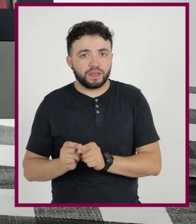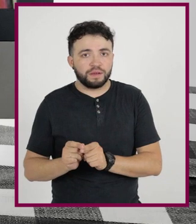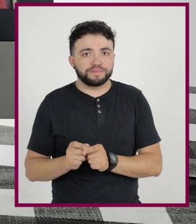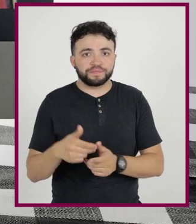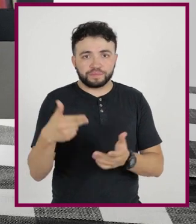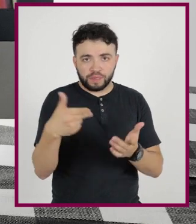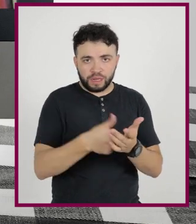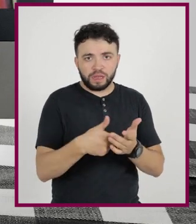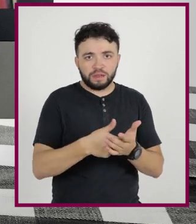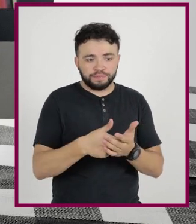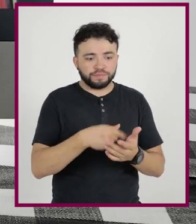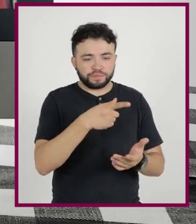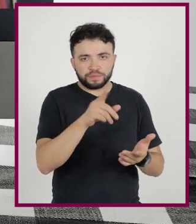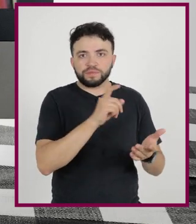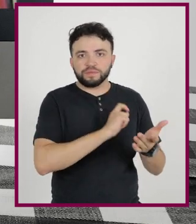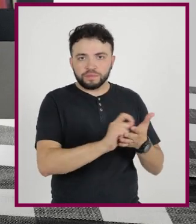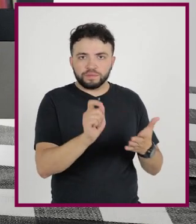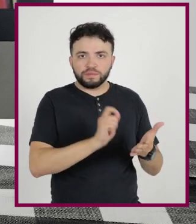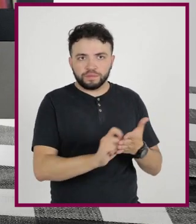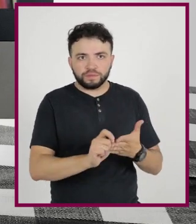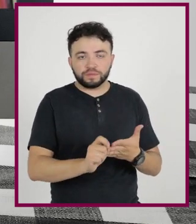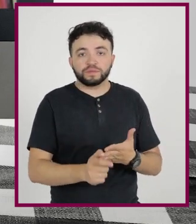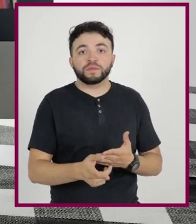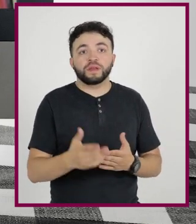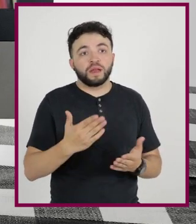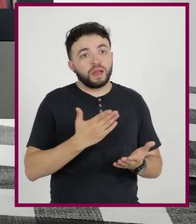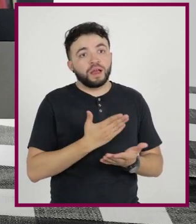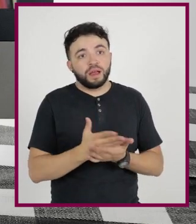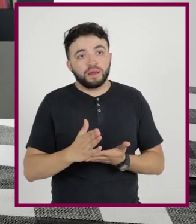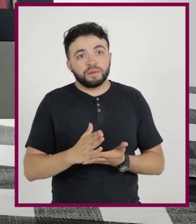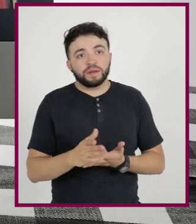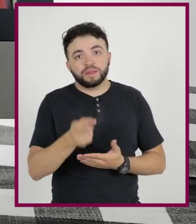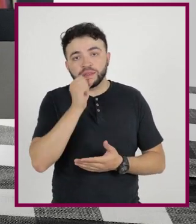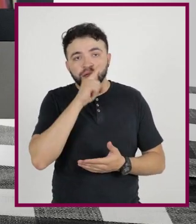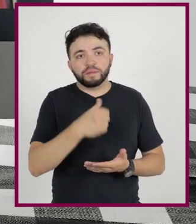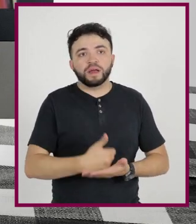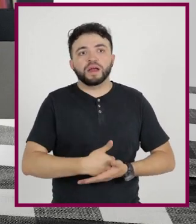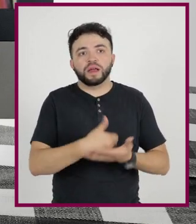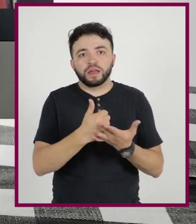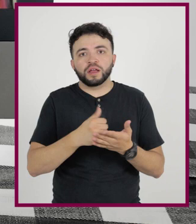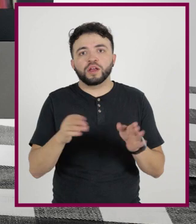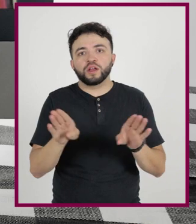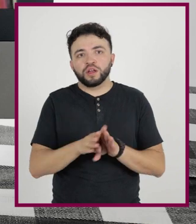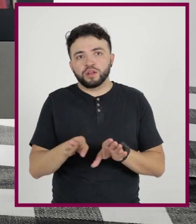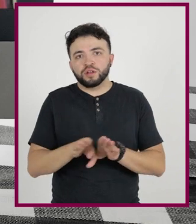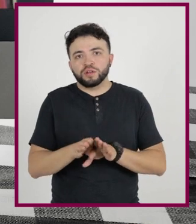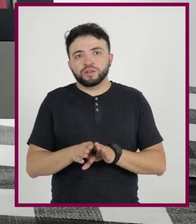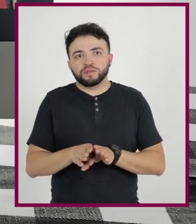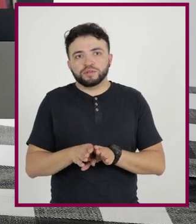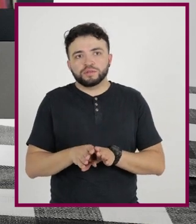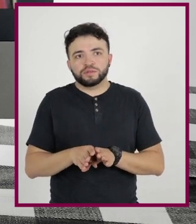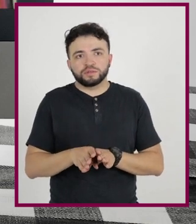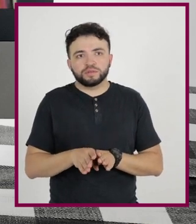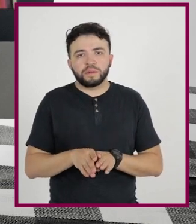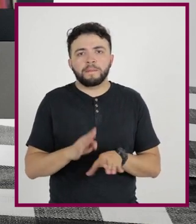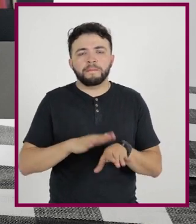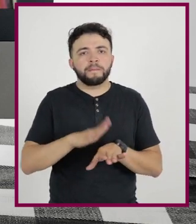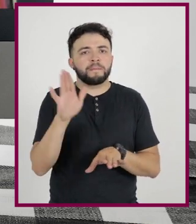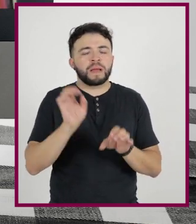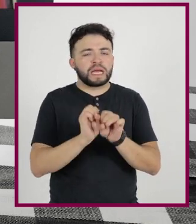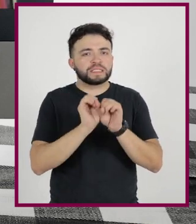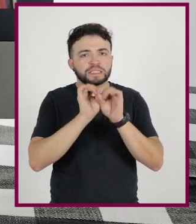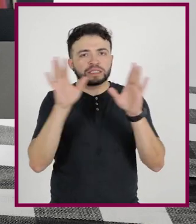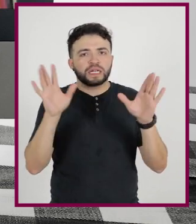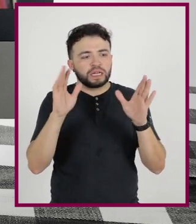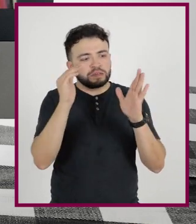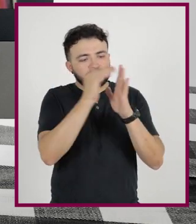este texto dentro de la literatura universal y además pues nos ayuda a través del análisis a